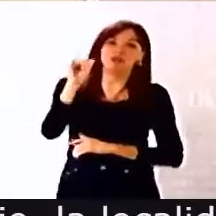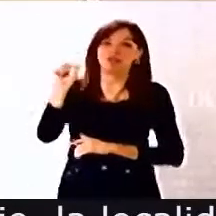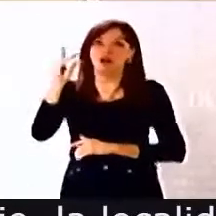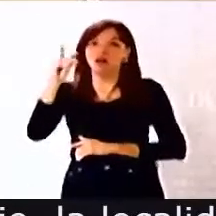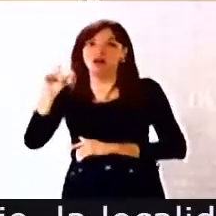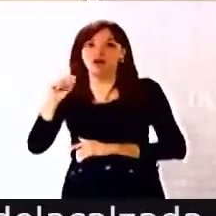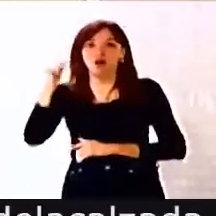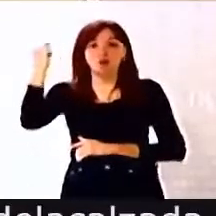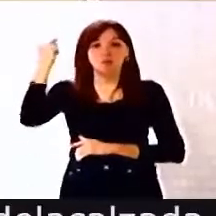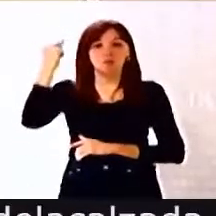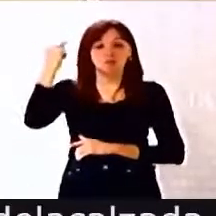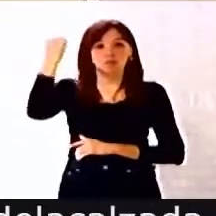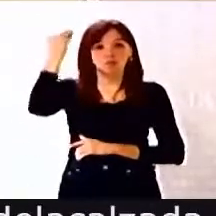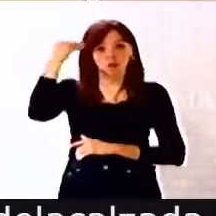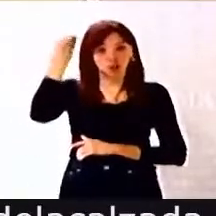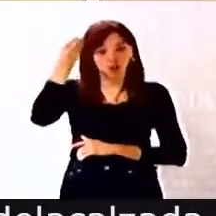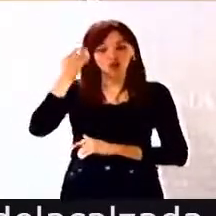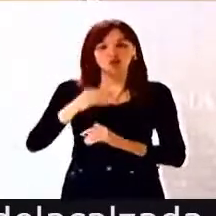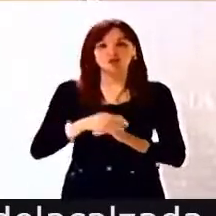Montijo,